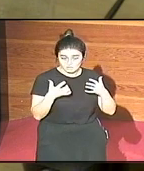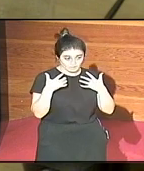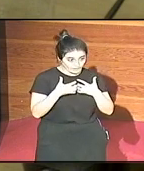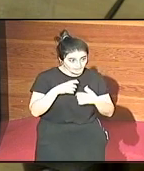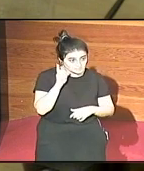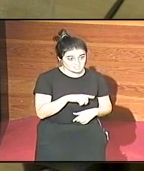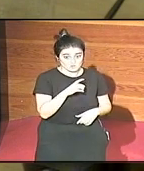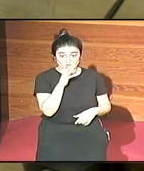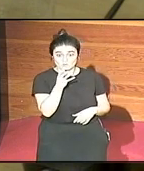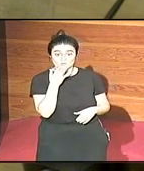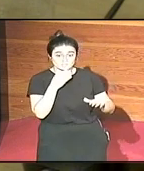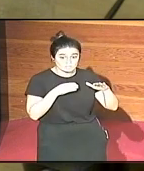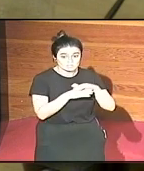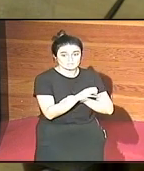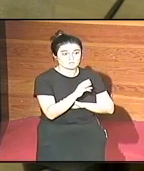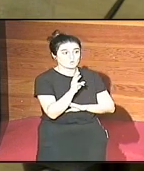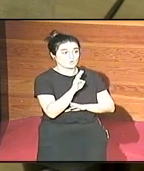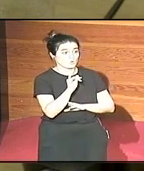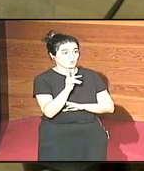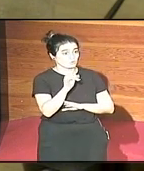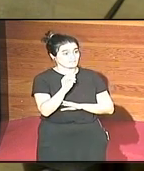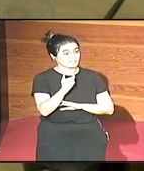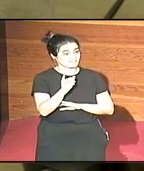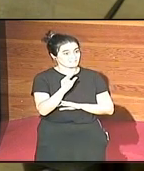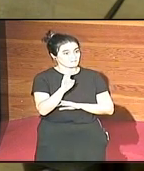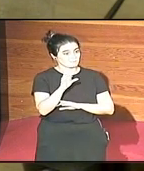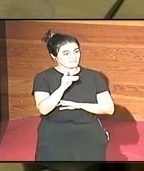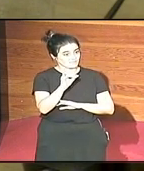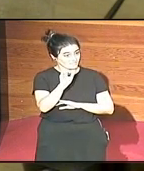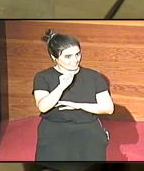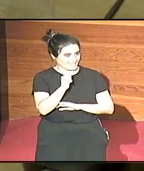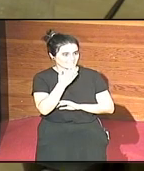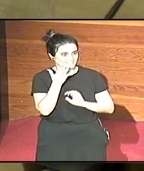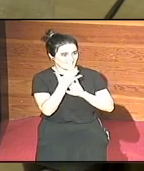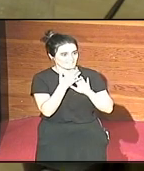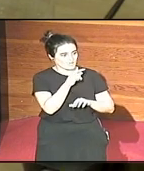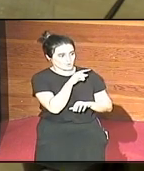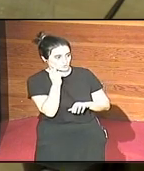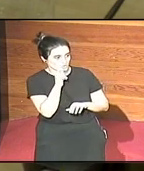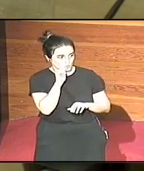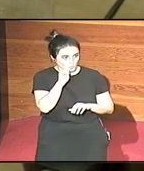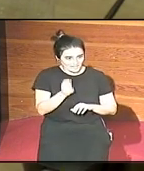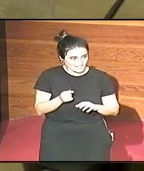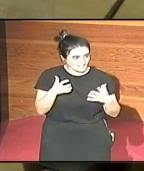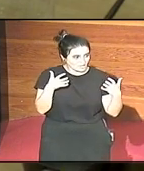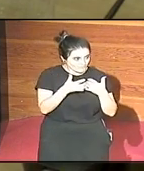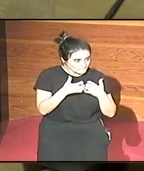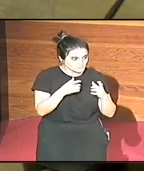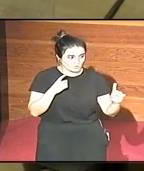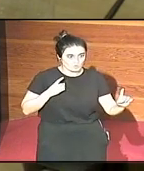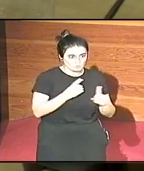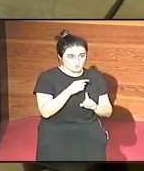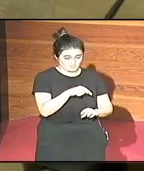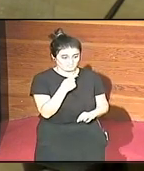Wikipedia cuando entras habla conflicto. Guerra ruso-ucraniana, conflicto ruso-ucraniano, eso es por 2014 ya. Pero bueno, como hay gente